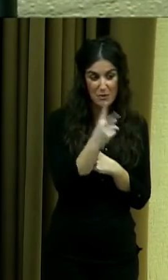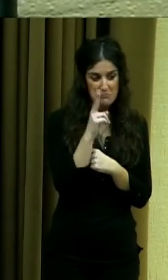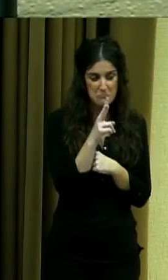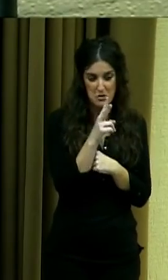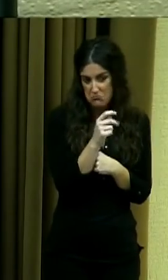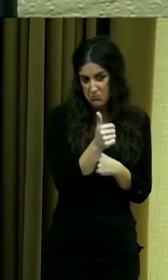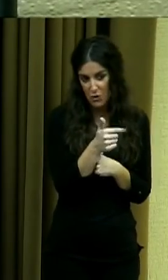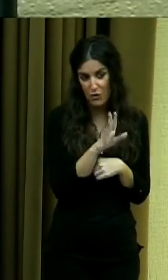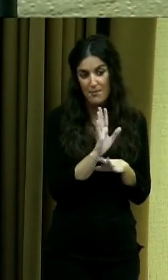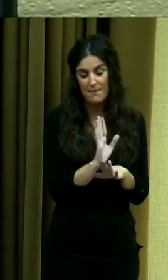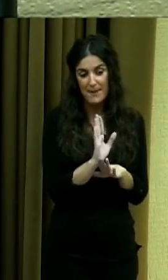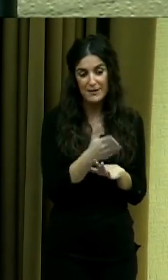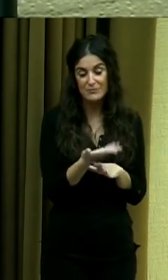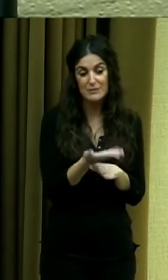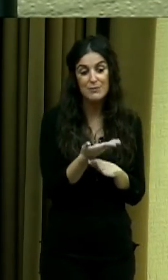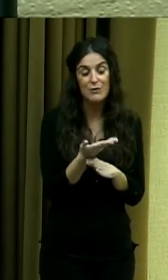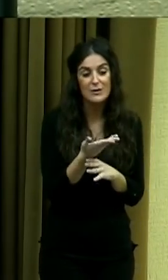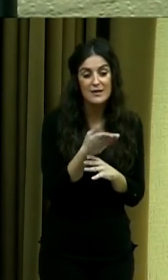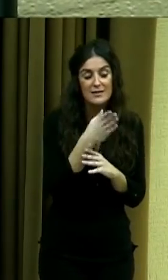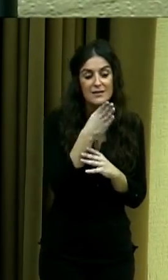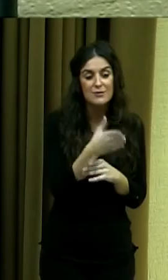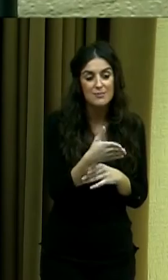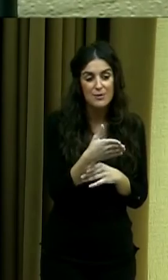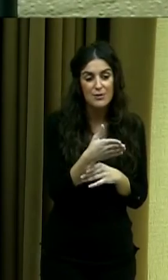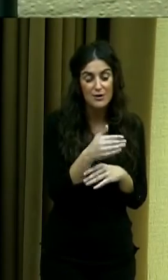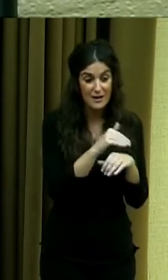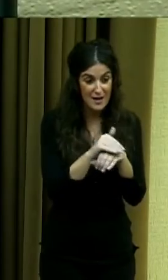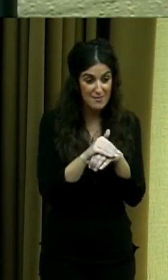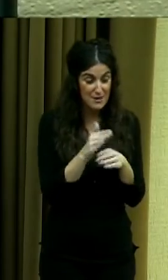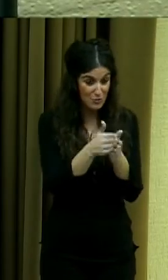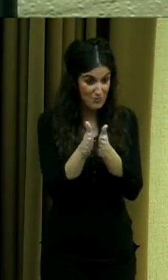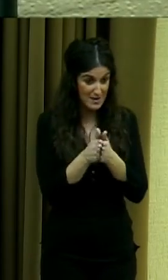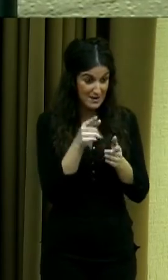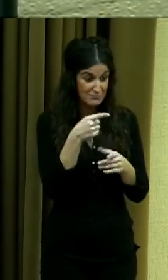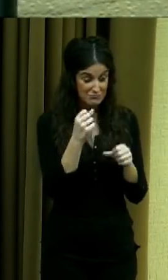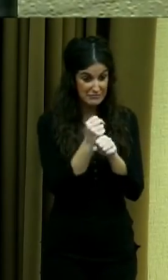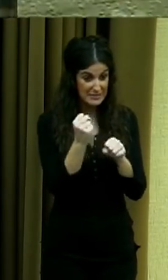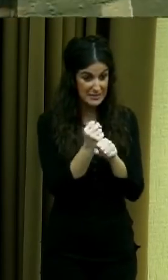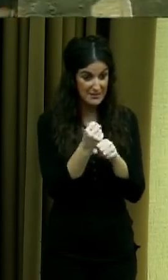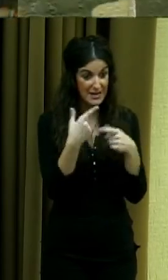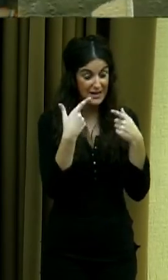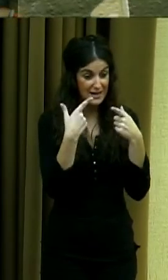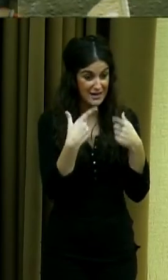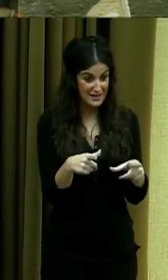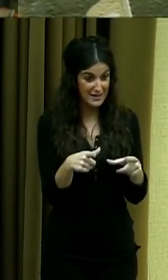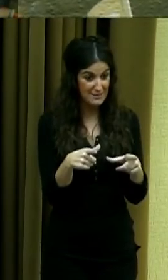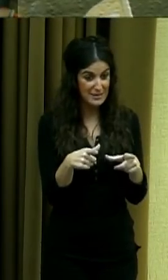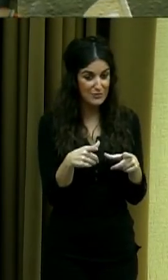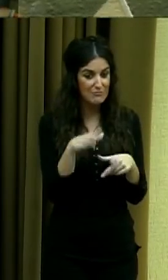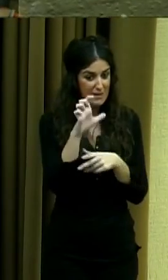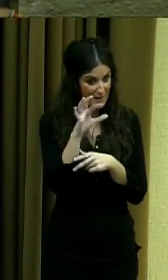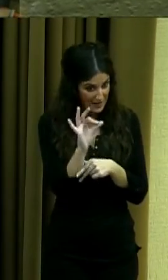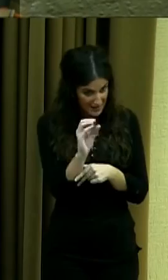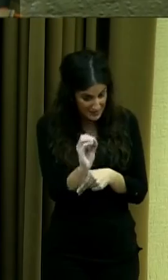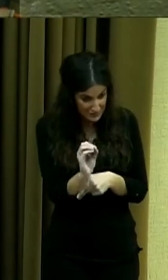pero bueno, yo creo que es importante porque tengo a amigos, compañeros que trabajan en el ámbito de la educación secundaria y